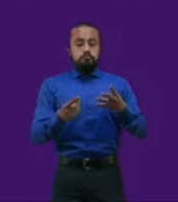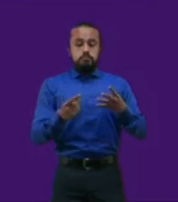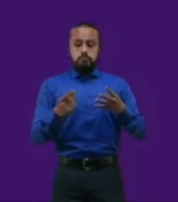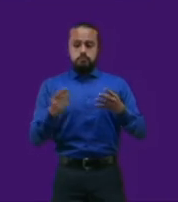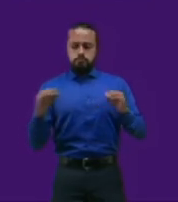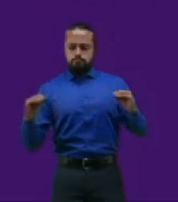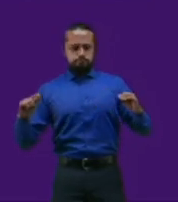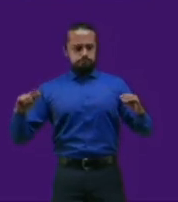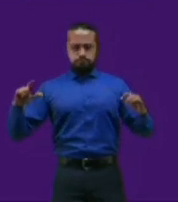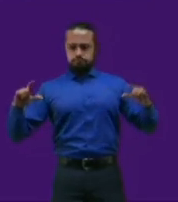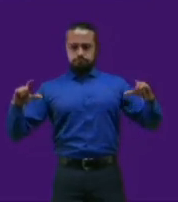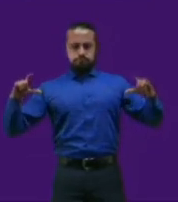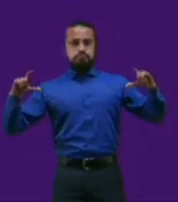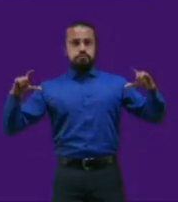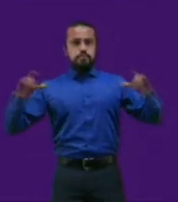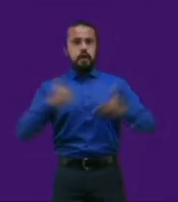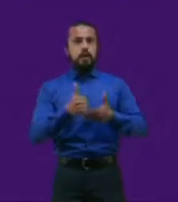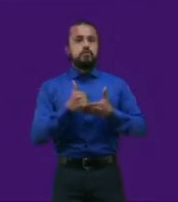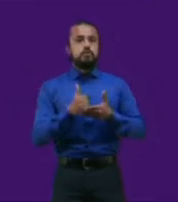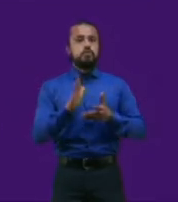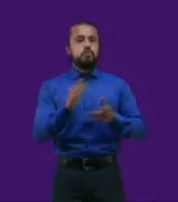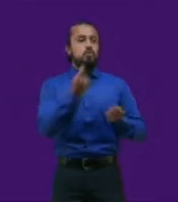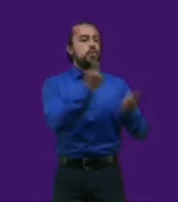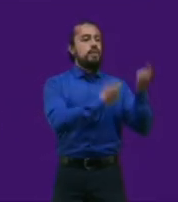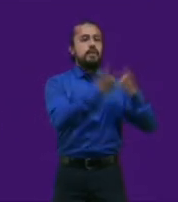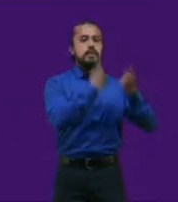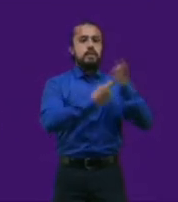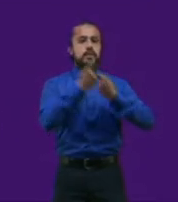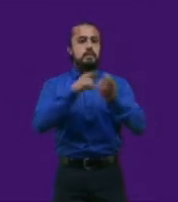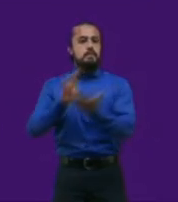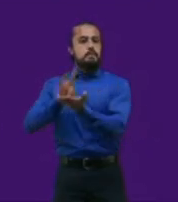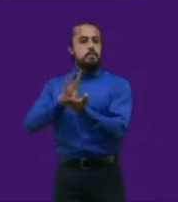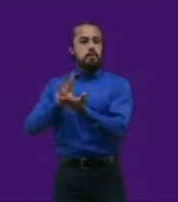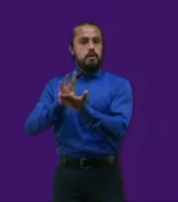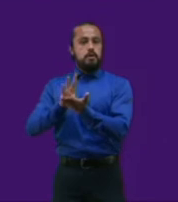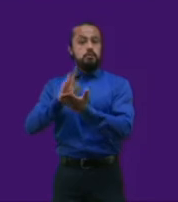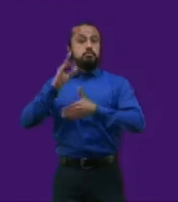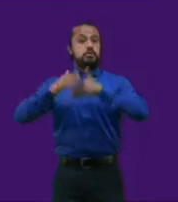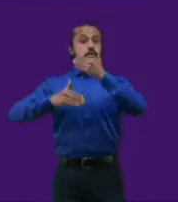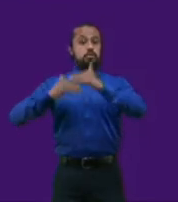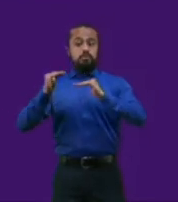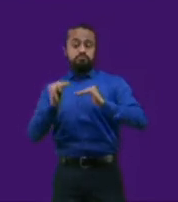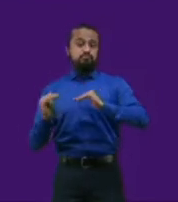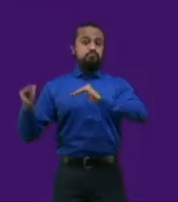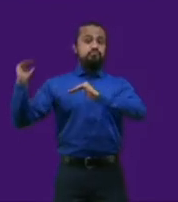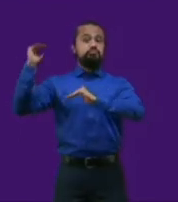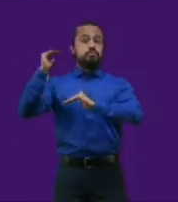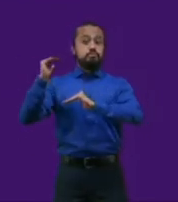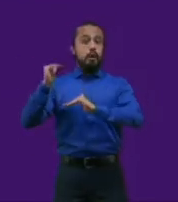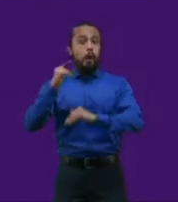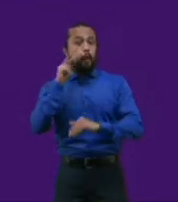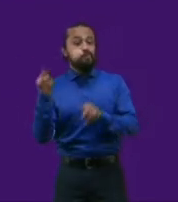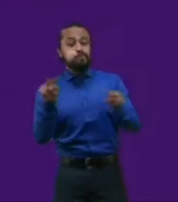pues puedes construir un modelo de negocio que escale después de validar que la necesidad existe.